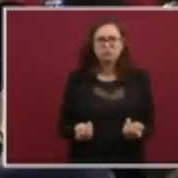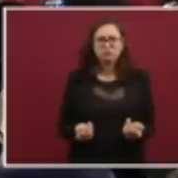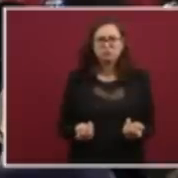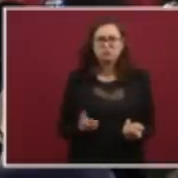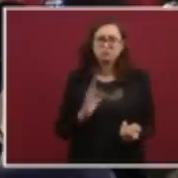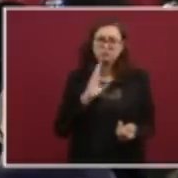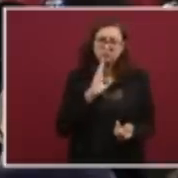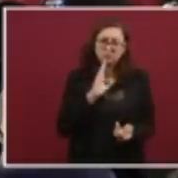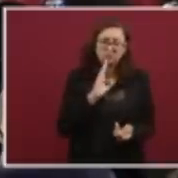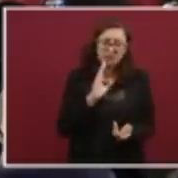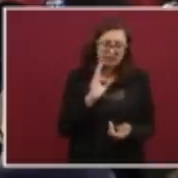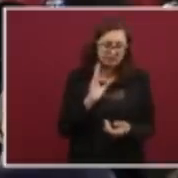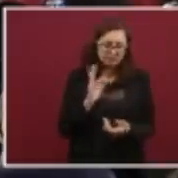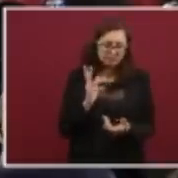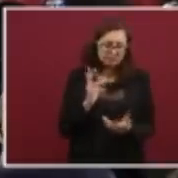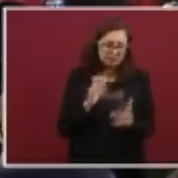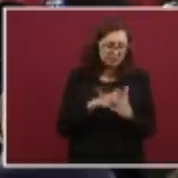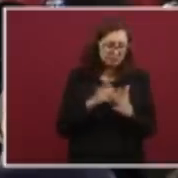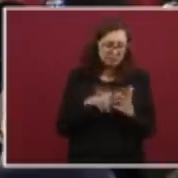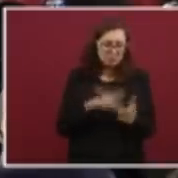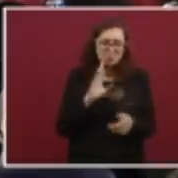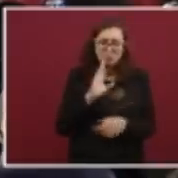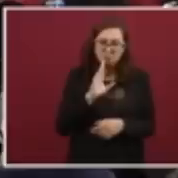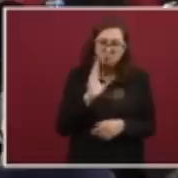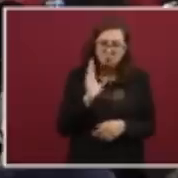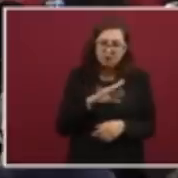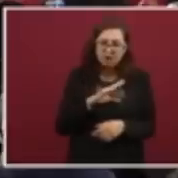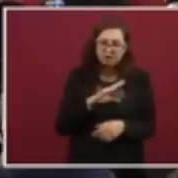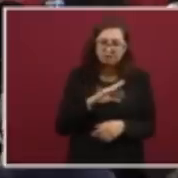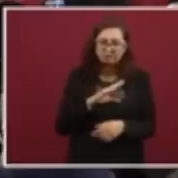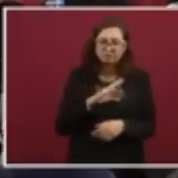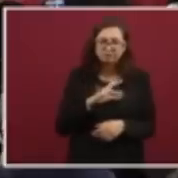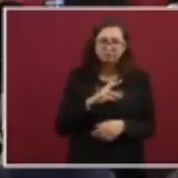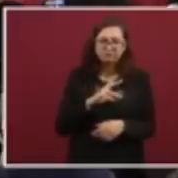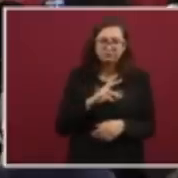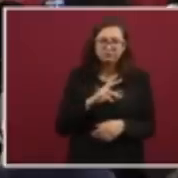Malo sería que estuviésemos